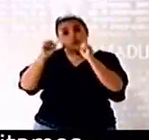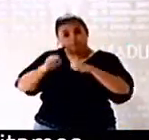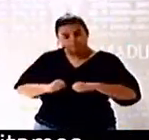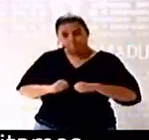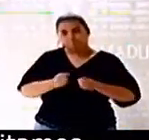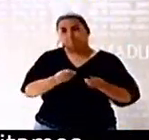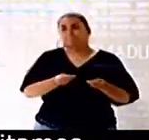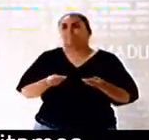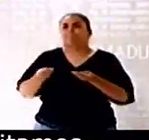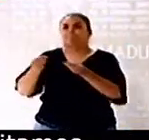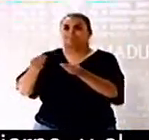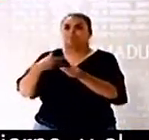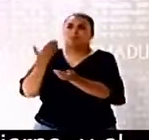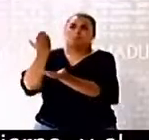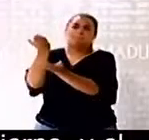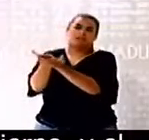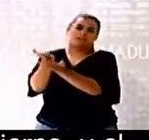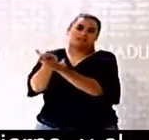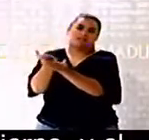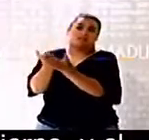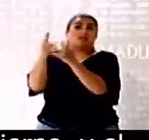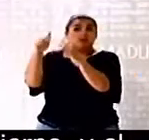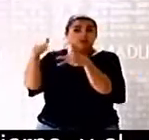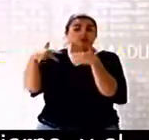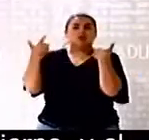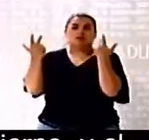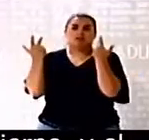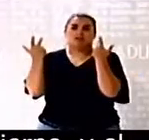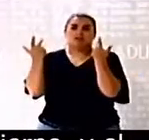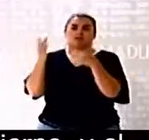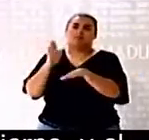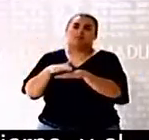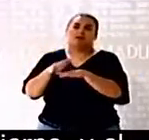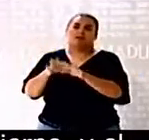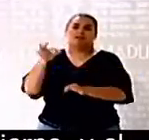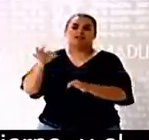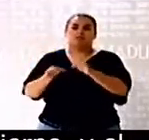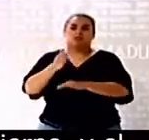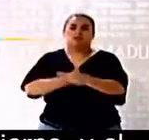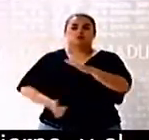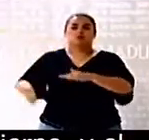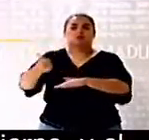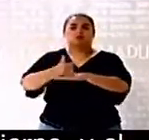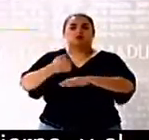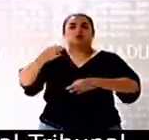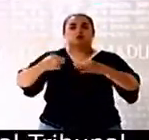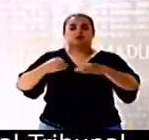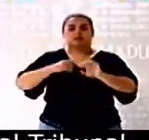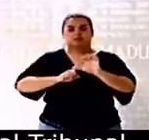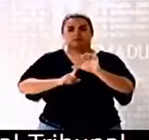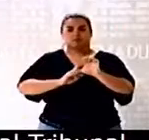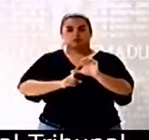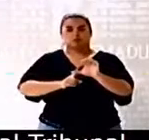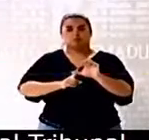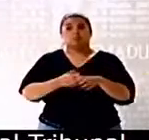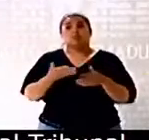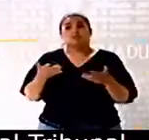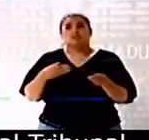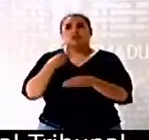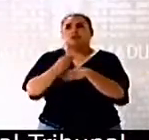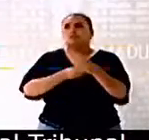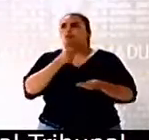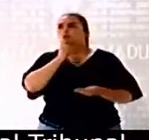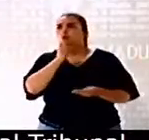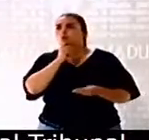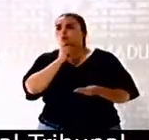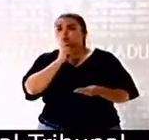acuerda solicitar la autorización al Tribunal Superior de Justicia de Extremadura. ¿Y esto cómo lo vamos a hacer? Esto